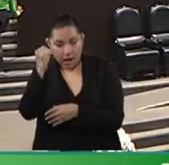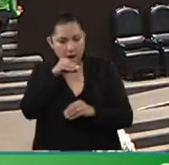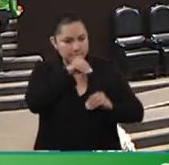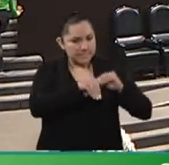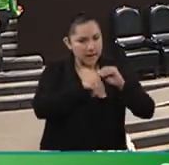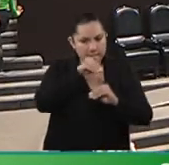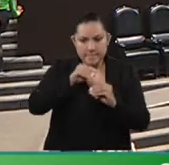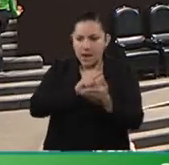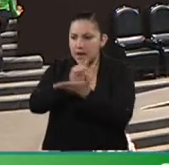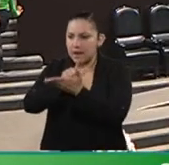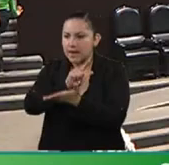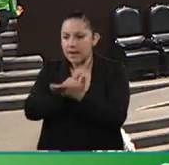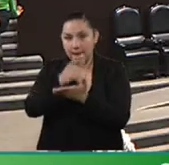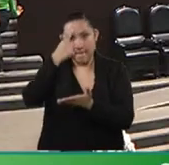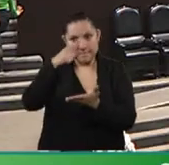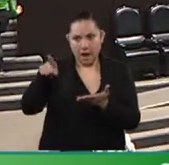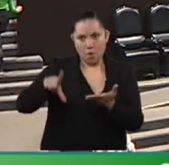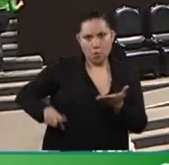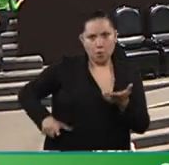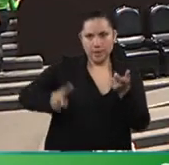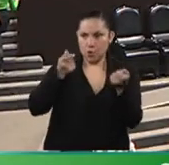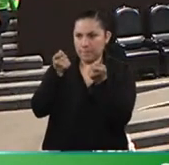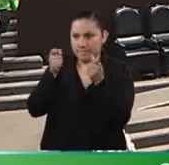ya sucedió en